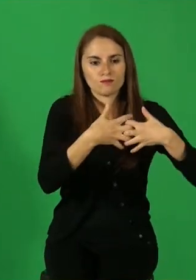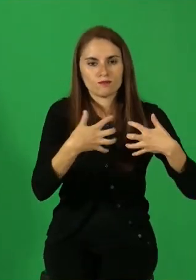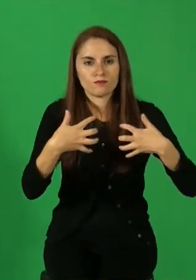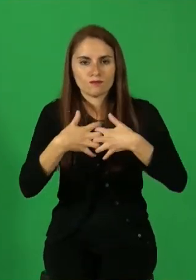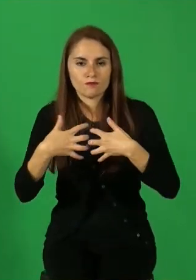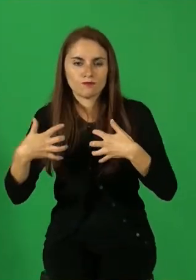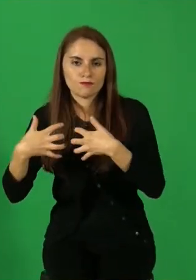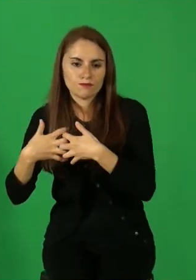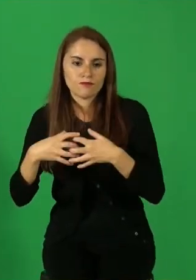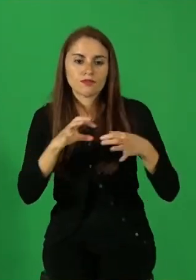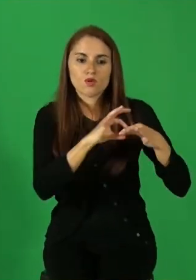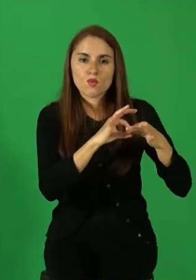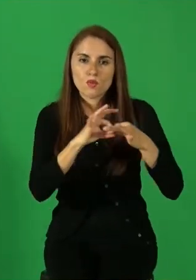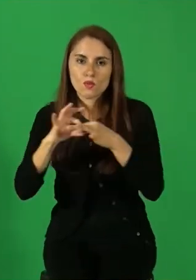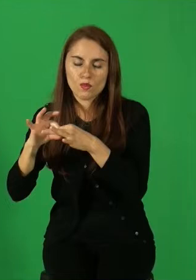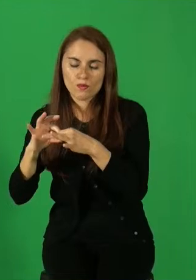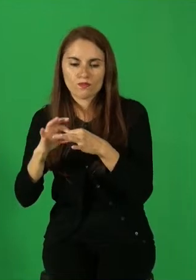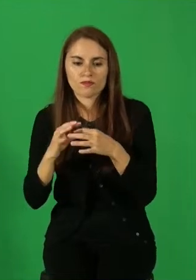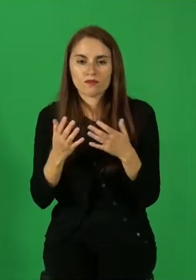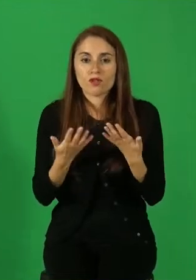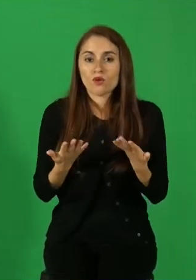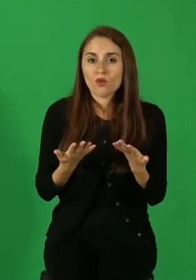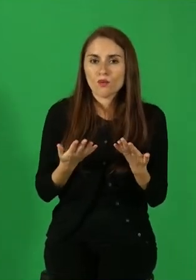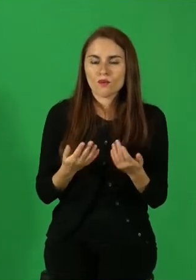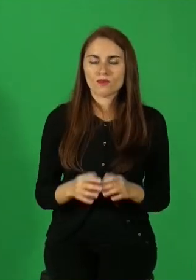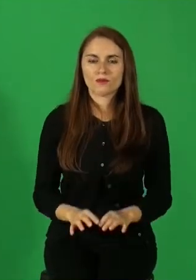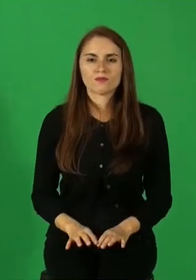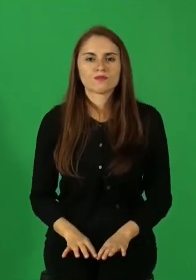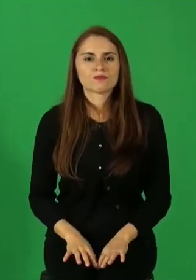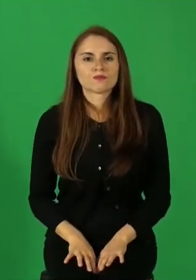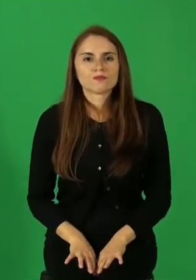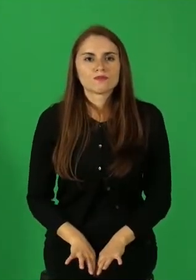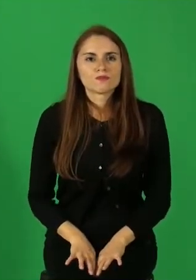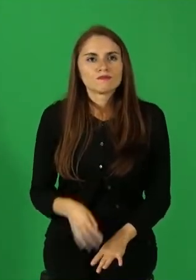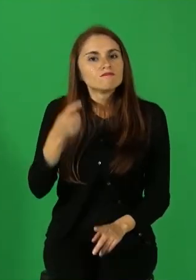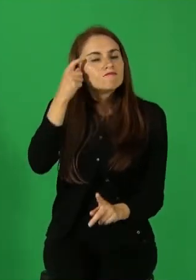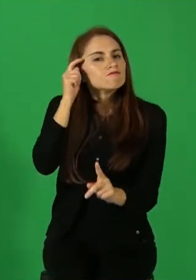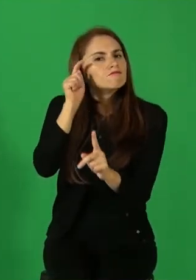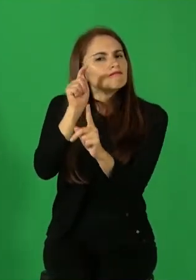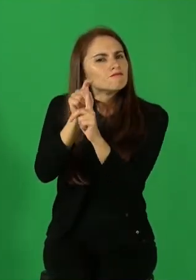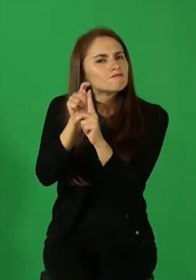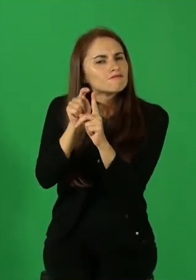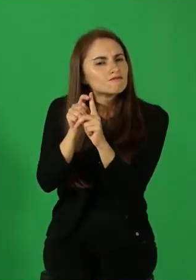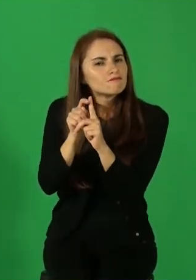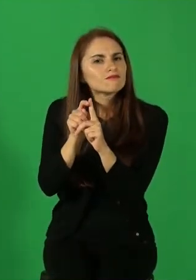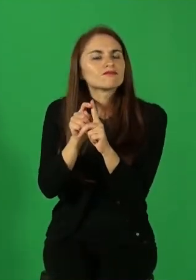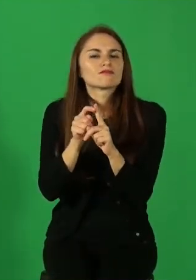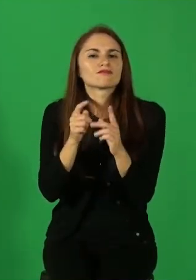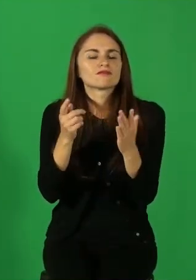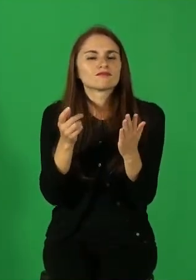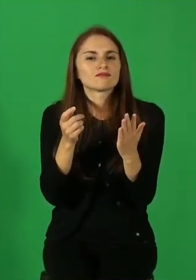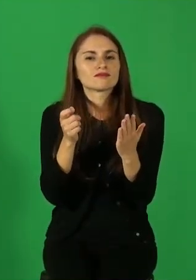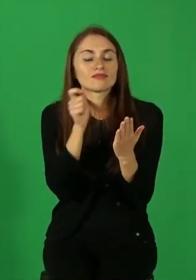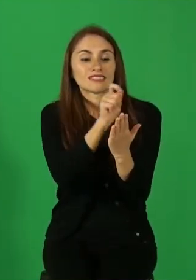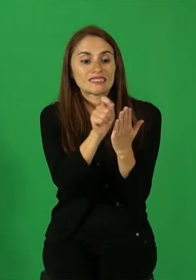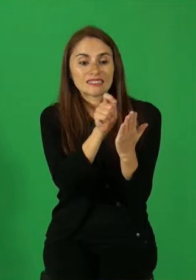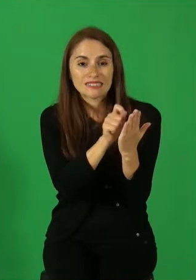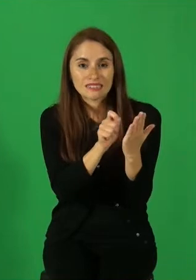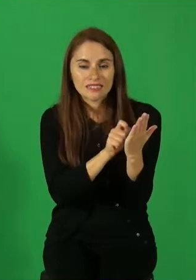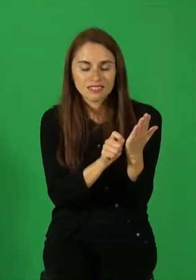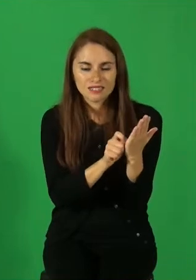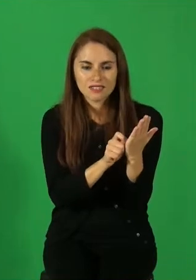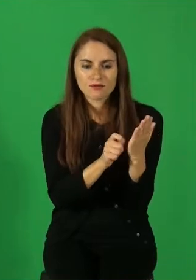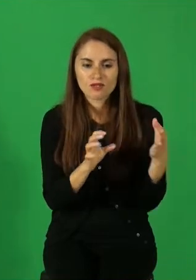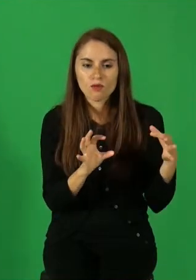utilizan? Recursos lingüísticos, con el propósito de configurar, ¿no es cierto?, la red